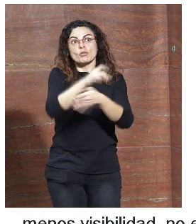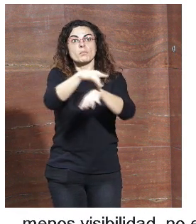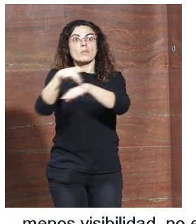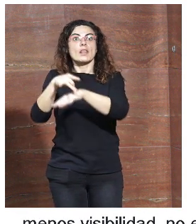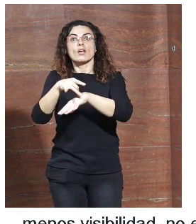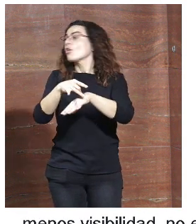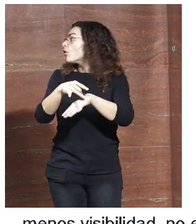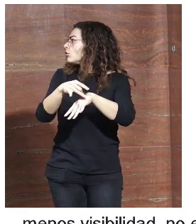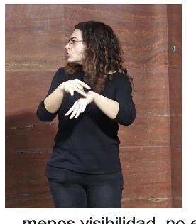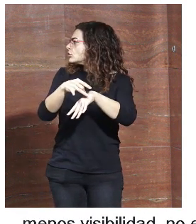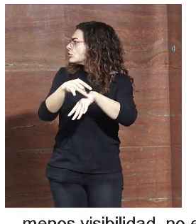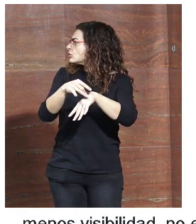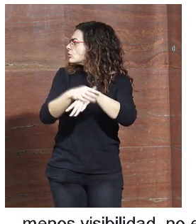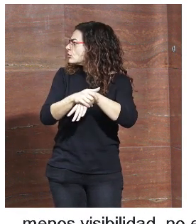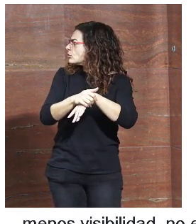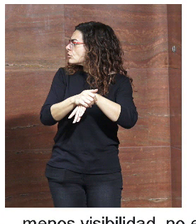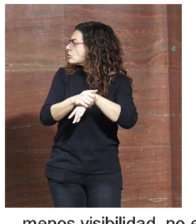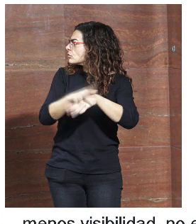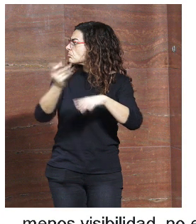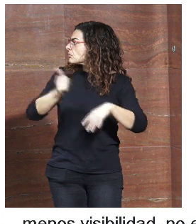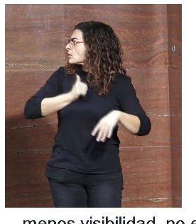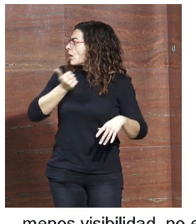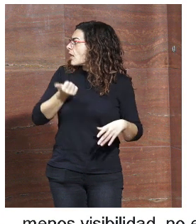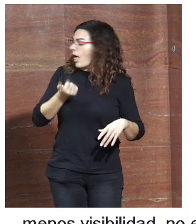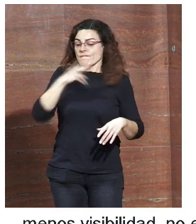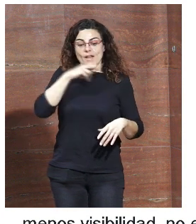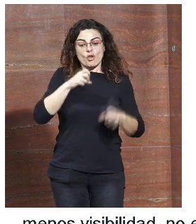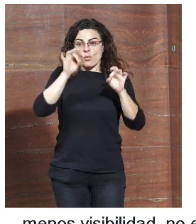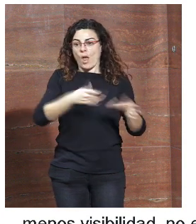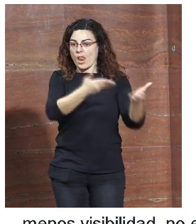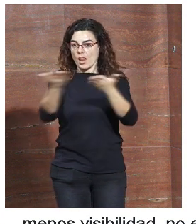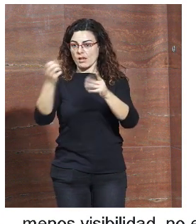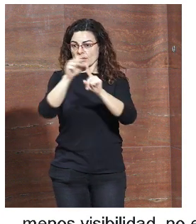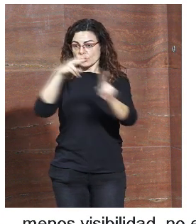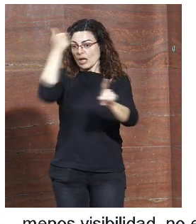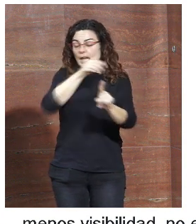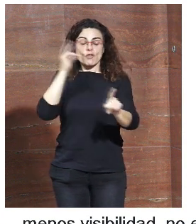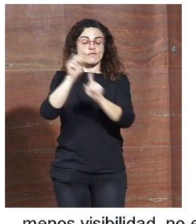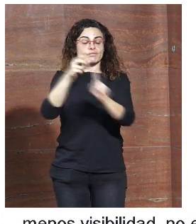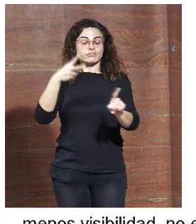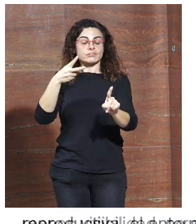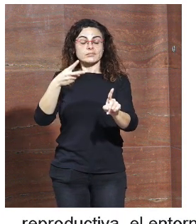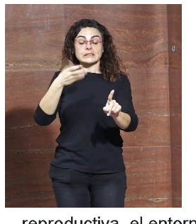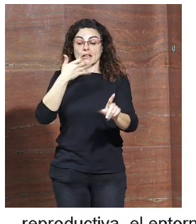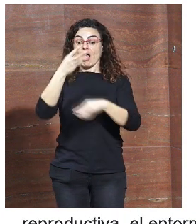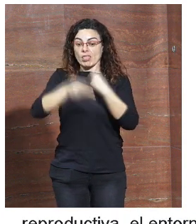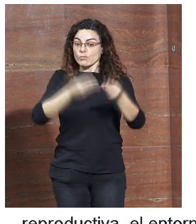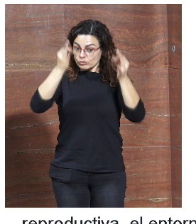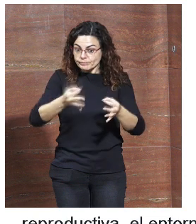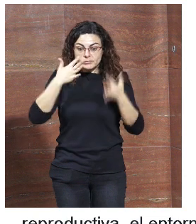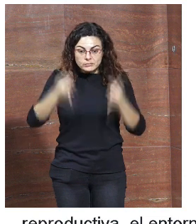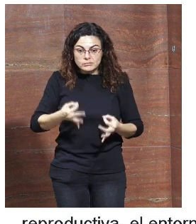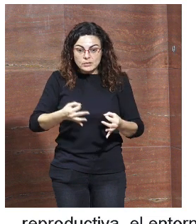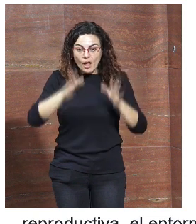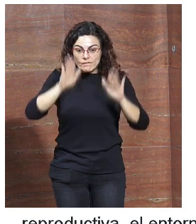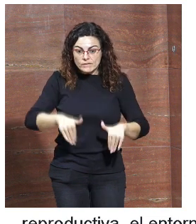de género lo que se pide es, oye, démosle el mismo valor. Y si lo hacemos en serio,